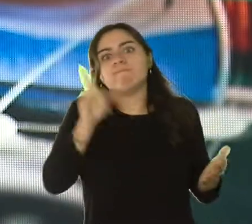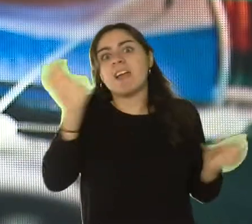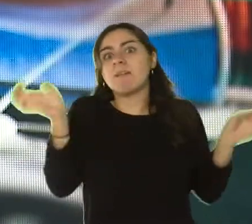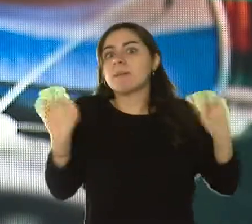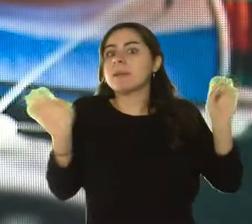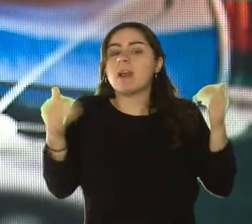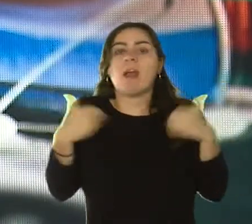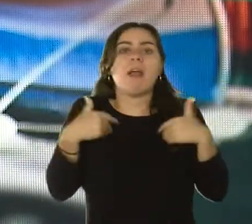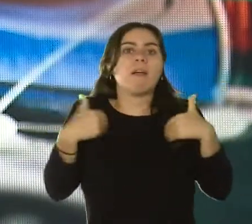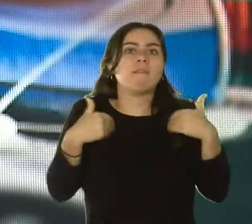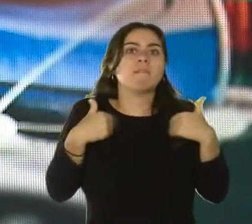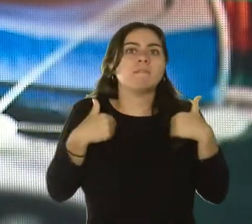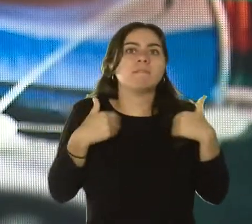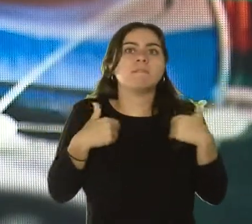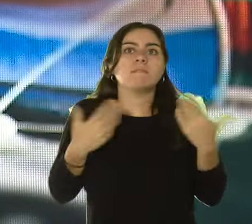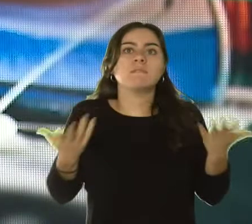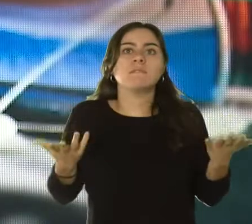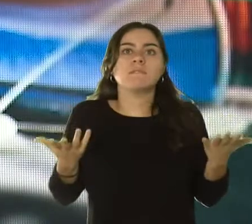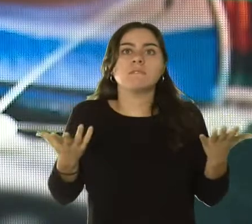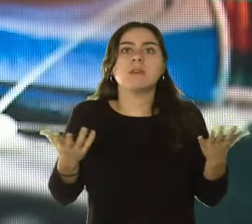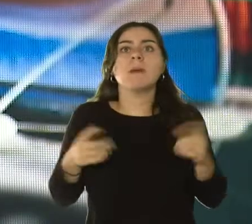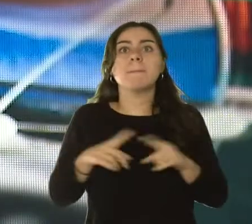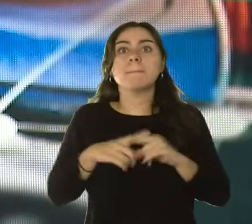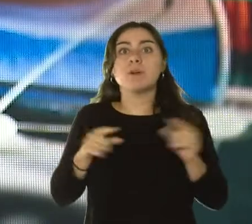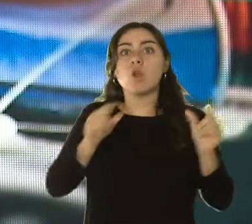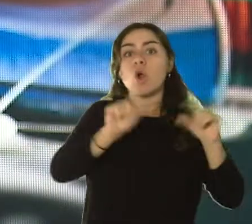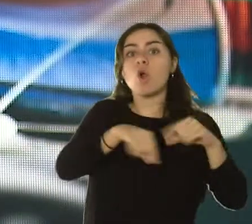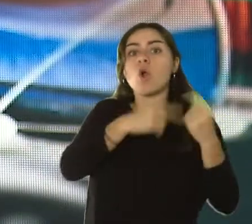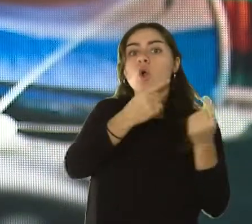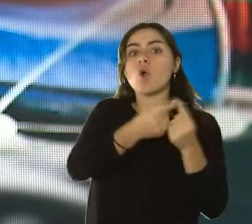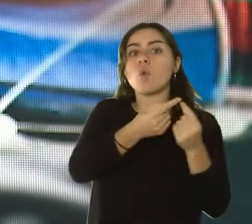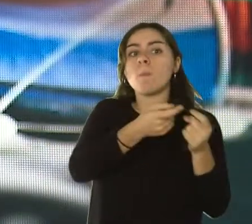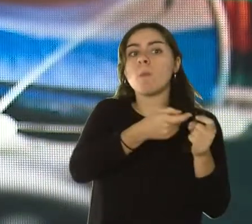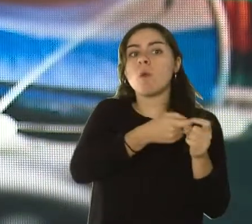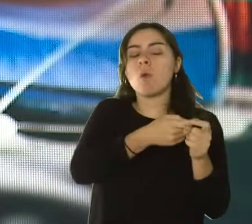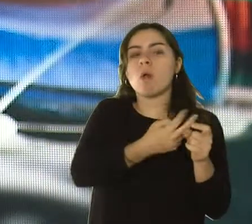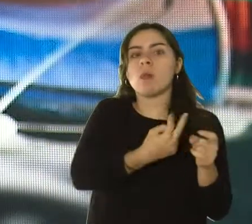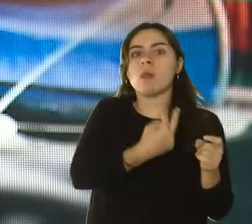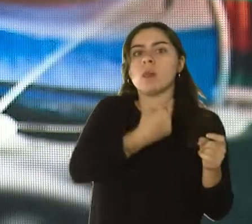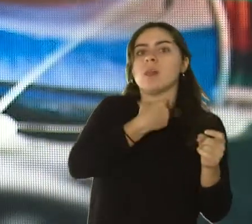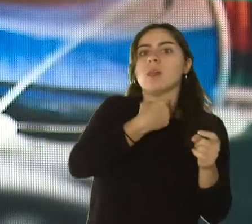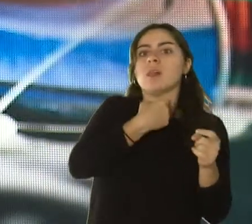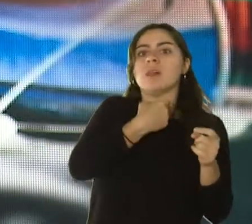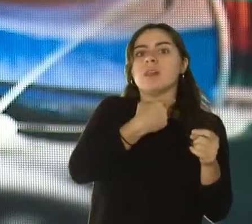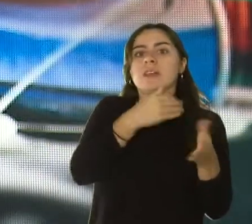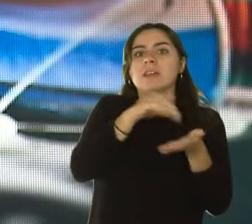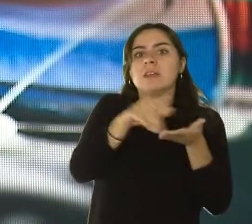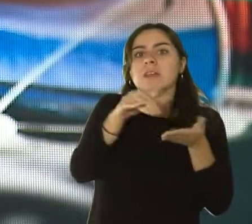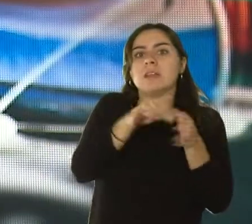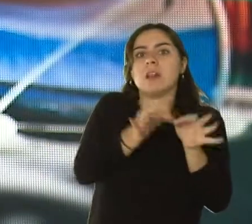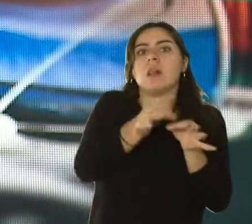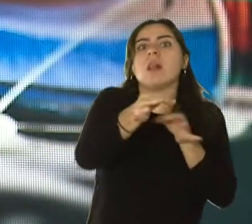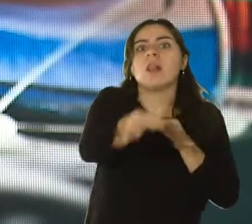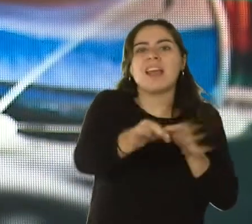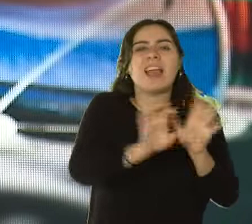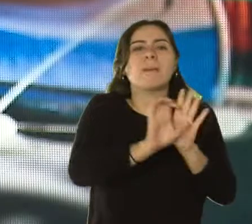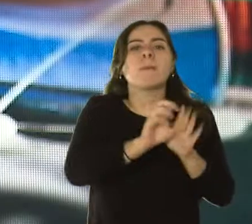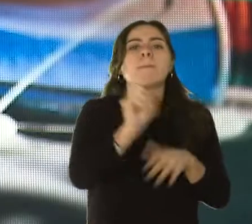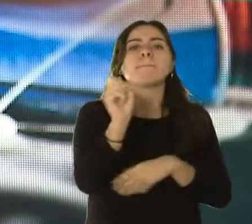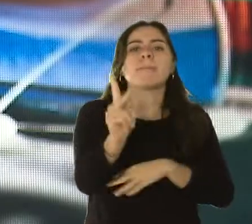ataque de los grupos que se ven afectados con estas moratorias, como lo son los bancos, como lo son